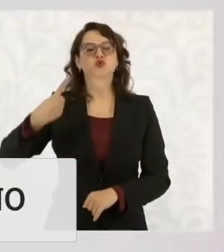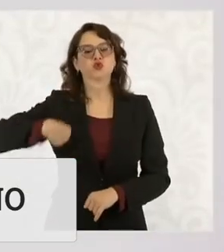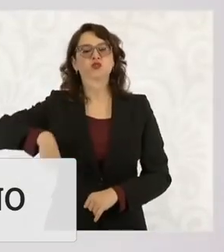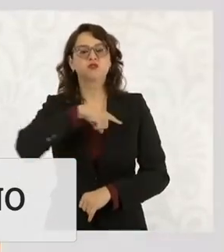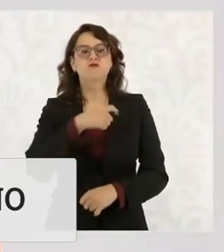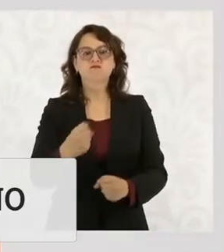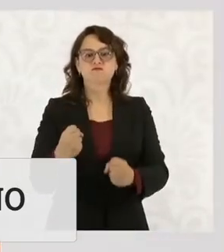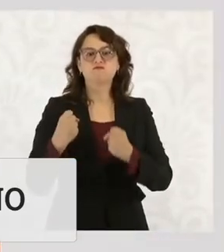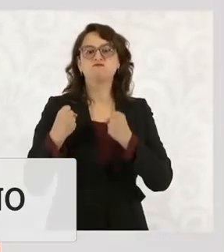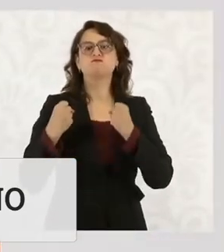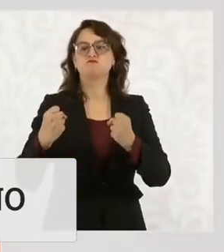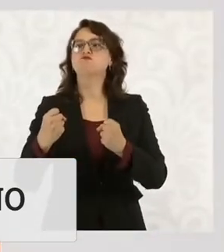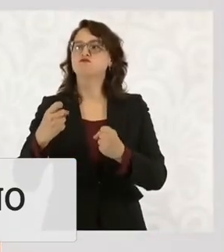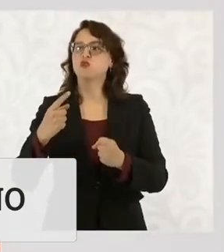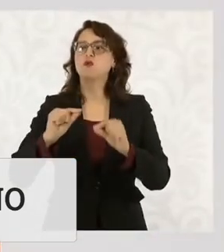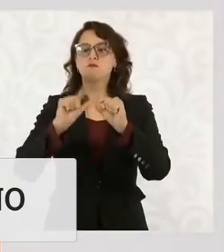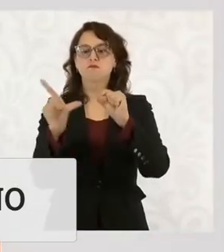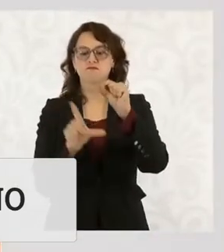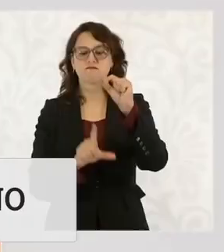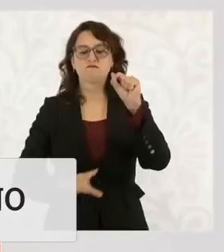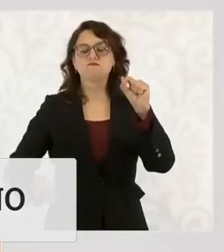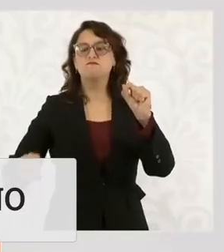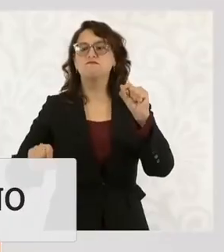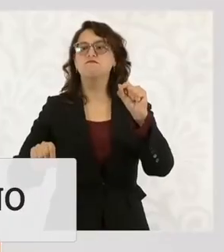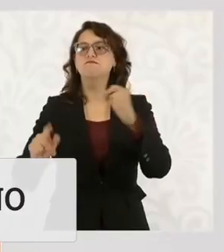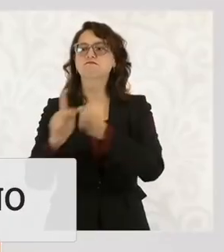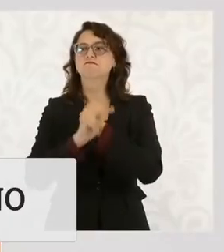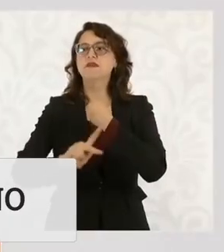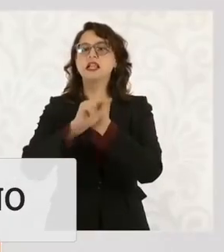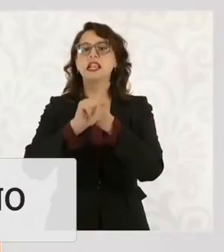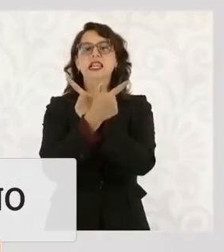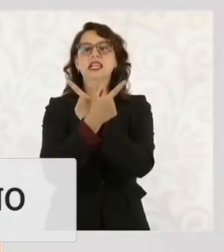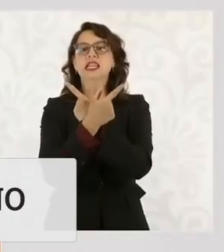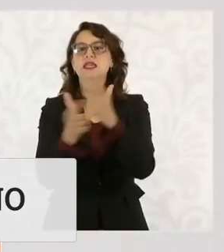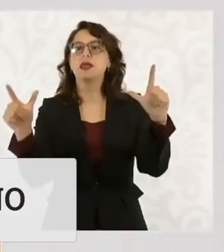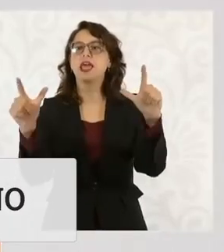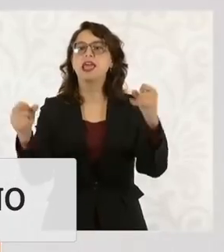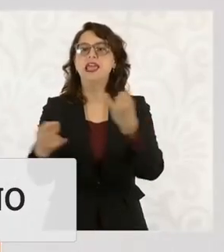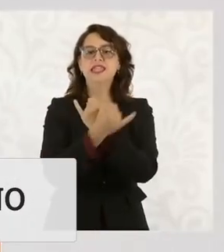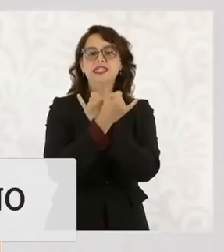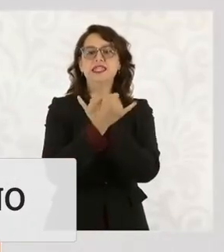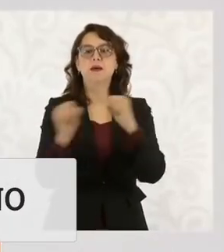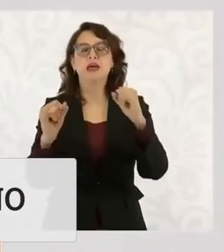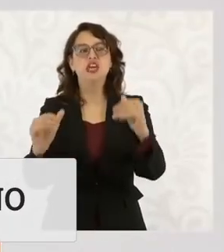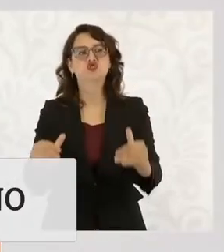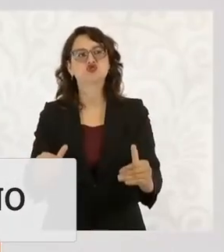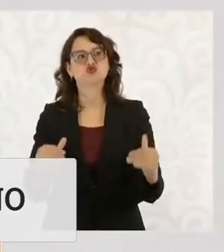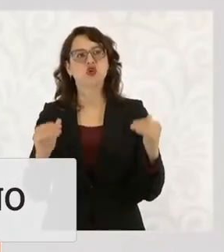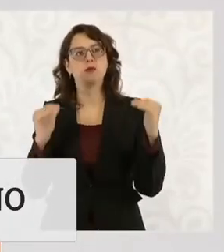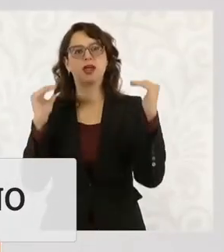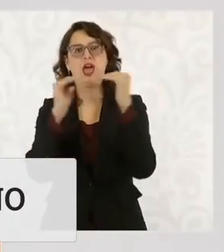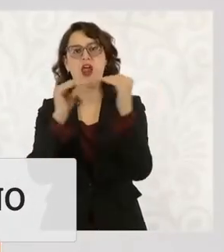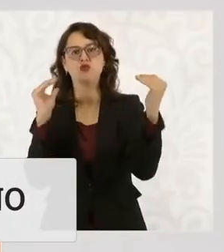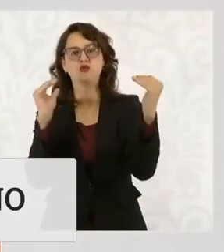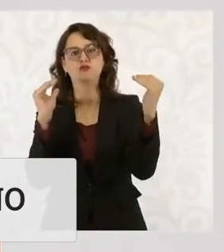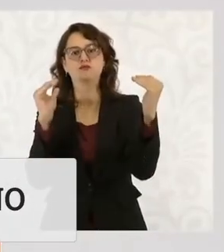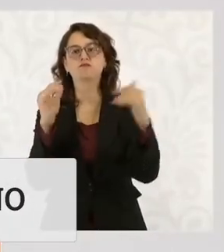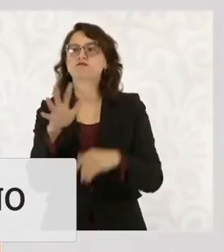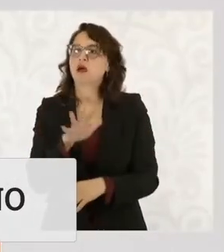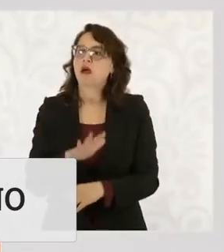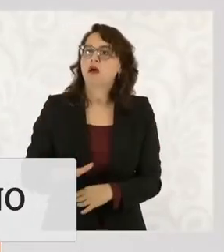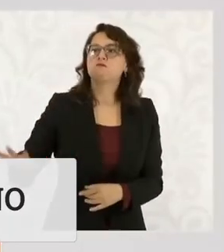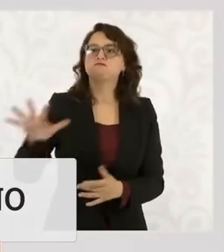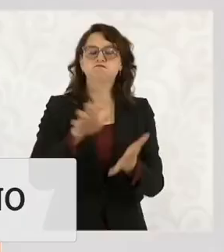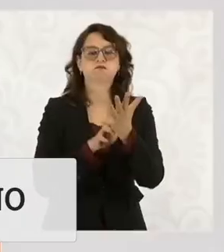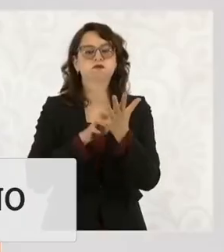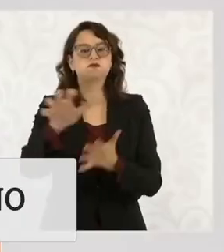alegría: somos un país libre, independiente y soberano, con un